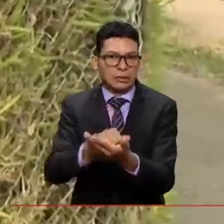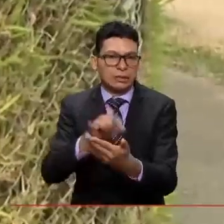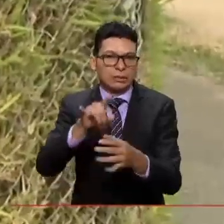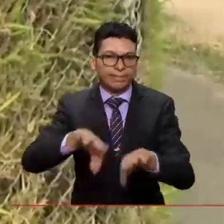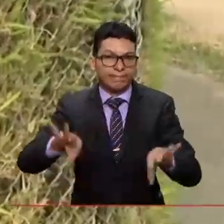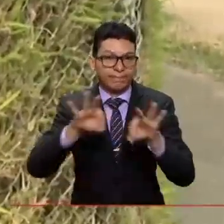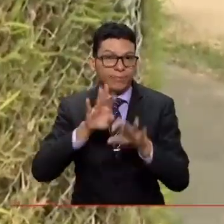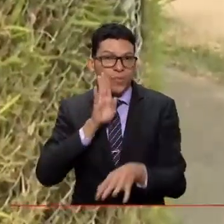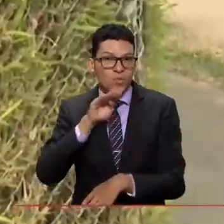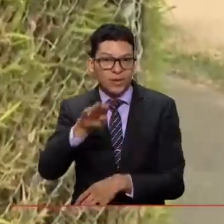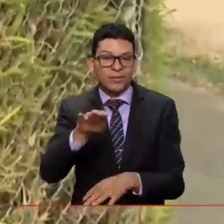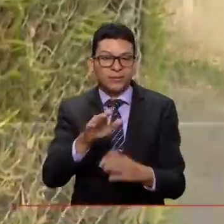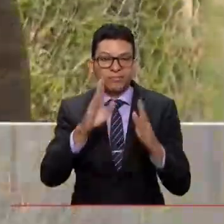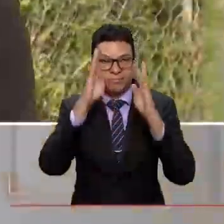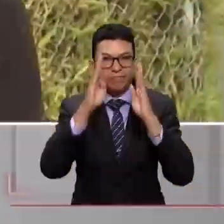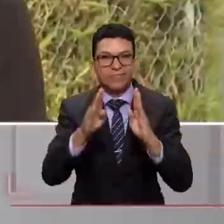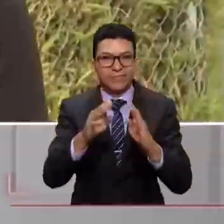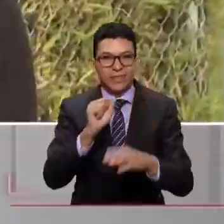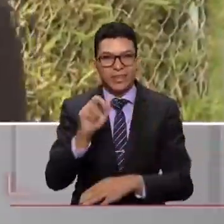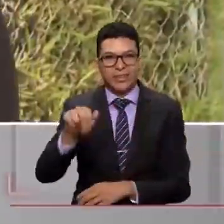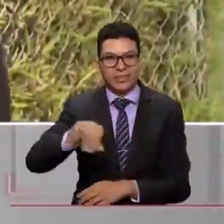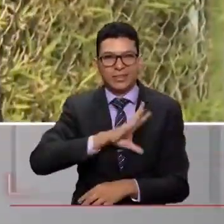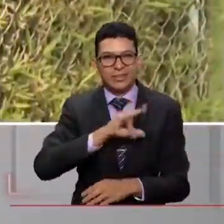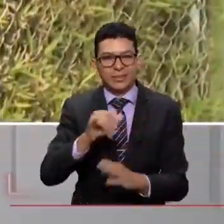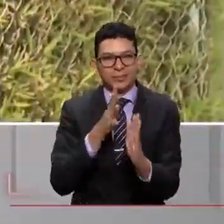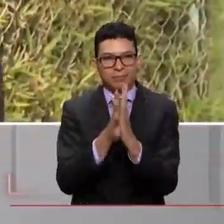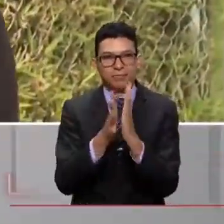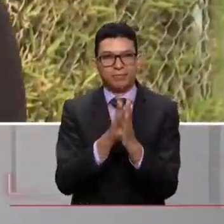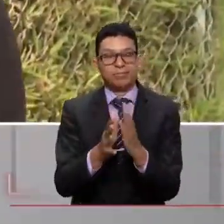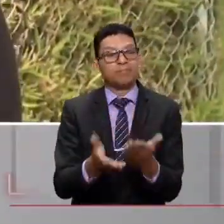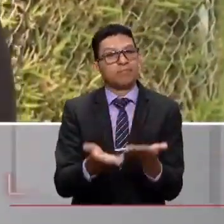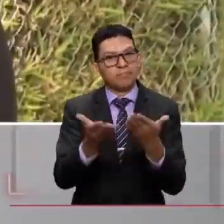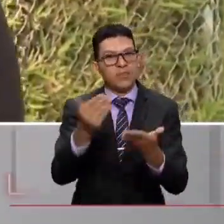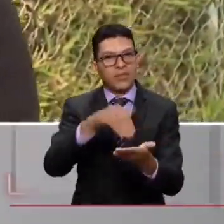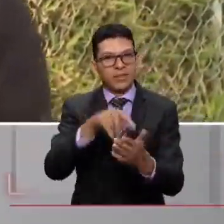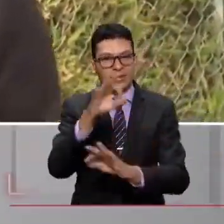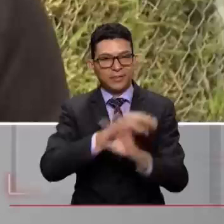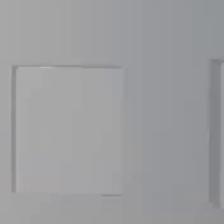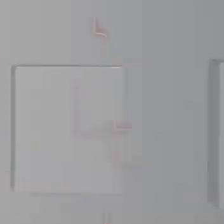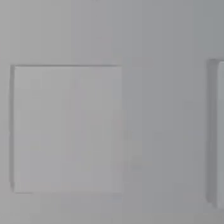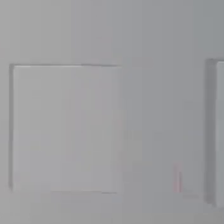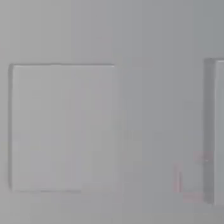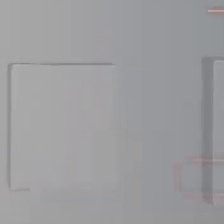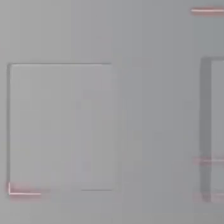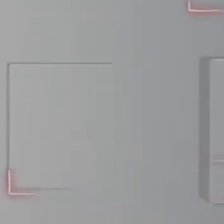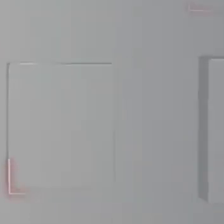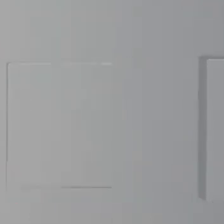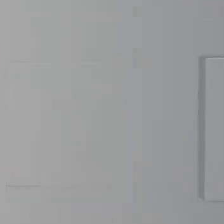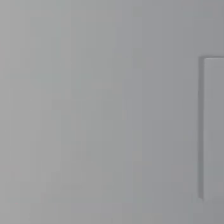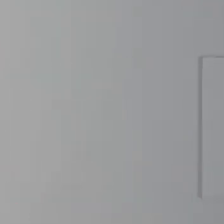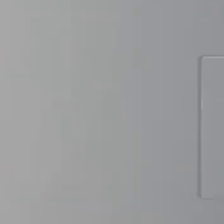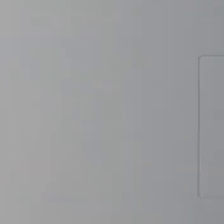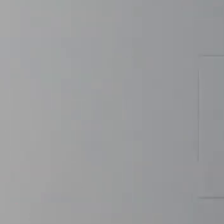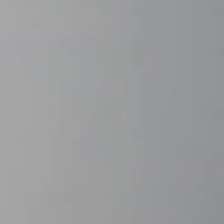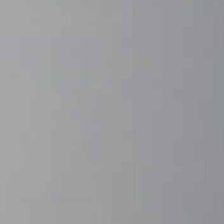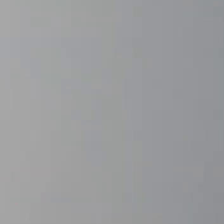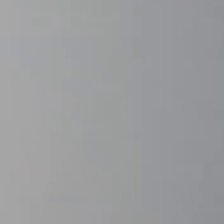Pacífico colombiano. Es la información desde el sur de Cali. Regreso con ustedes, compañeros. Que tengan todos un feliz día.